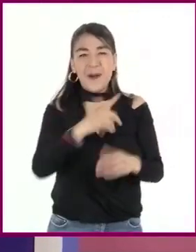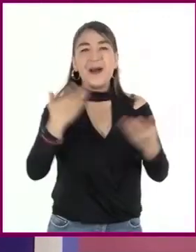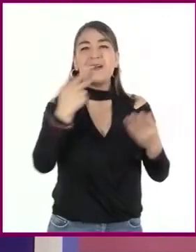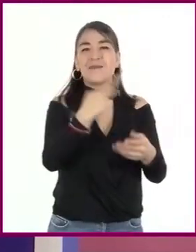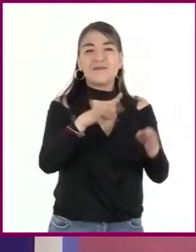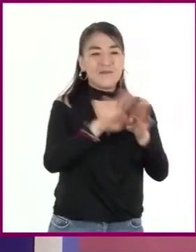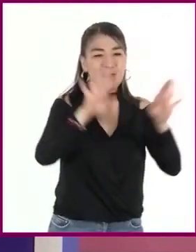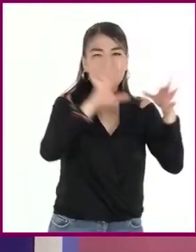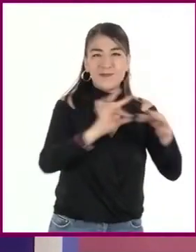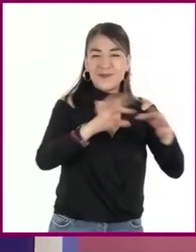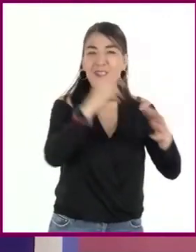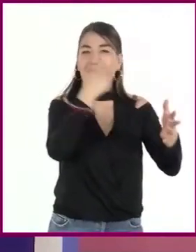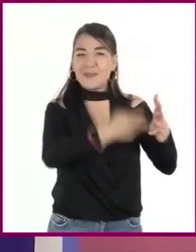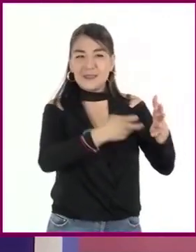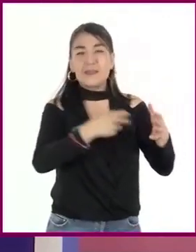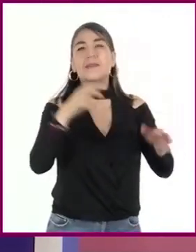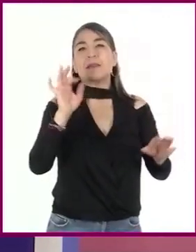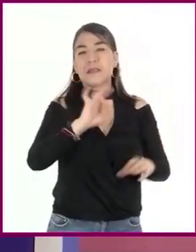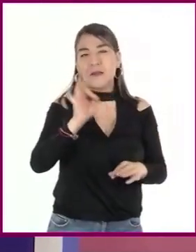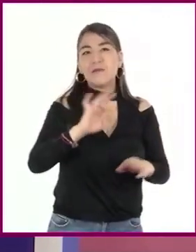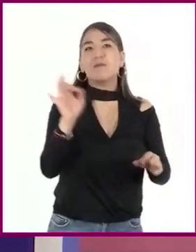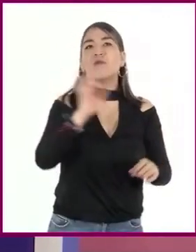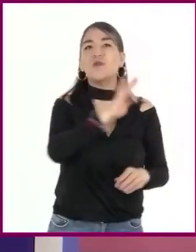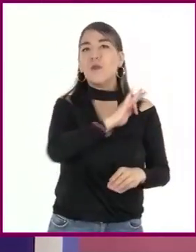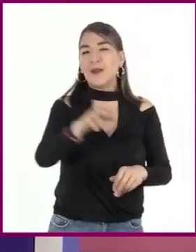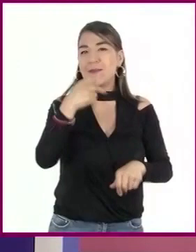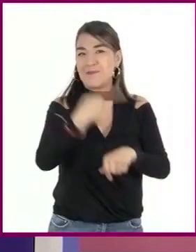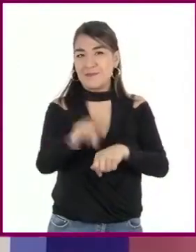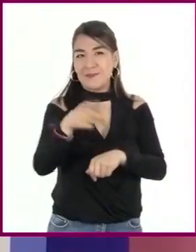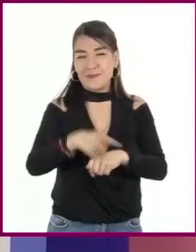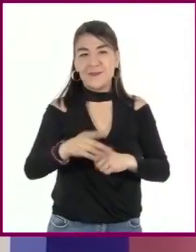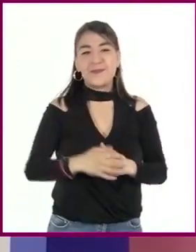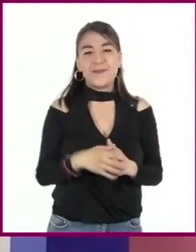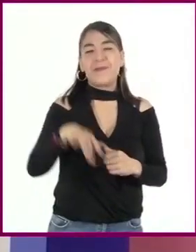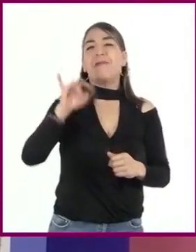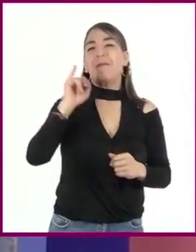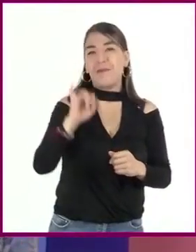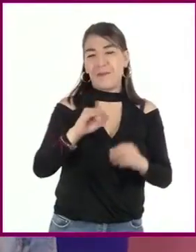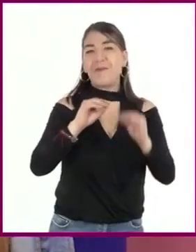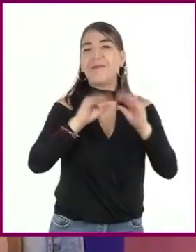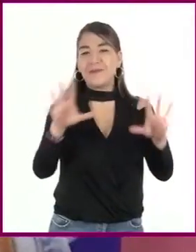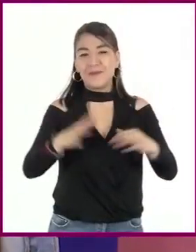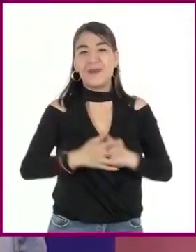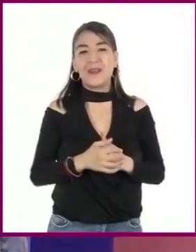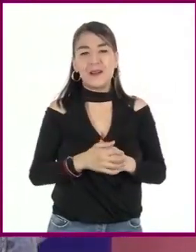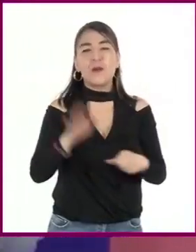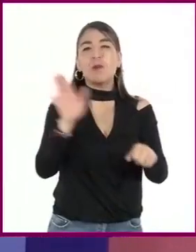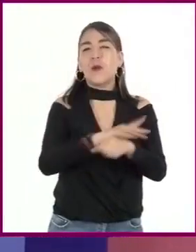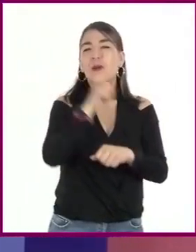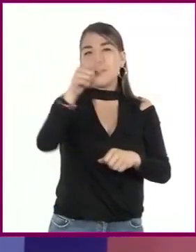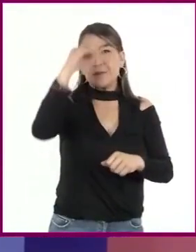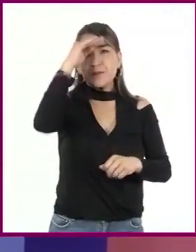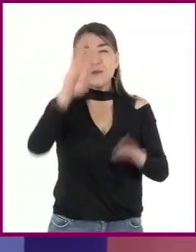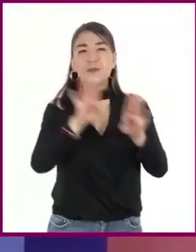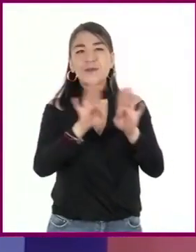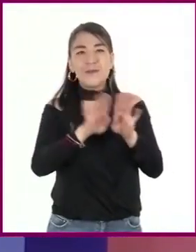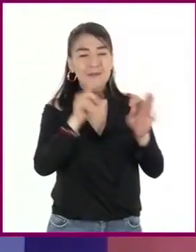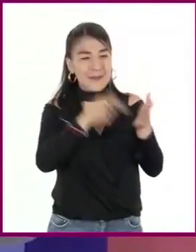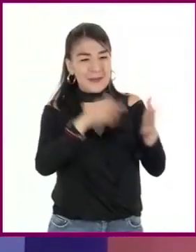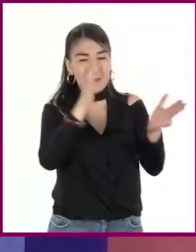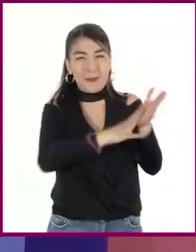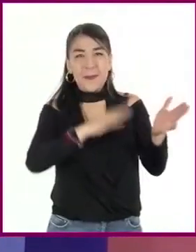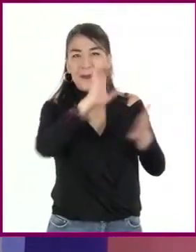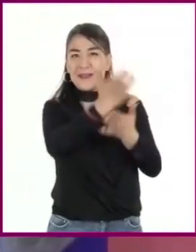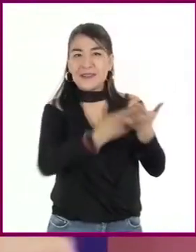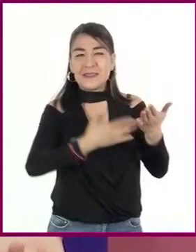nos piden, y hasta pueden resultar amenazantes. Claro, porque da susto pensar que nos estamos comprometiendo